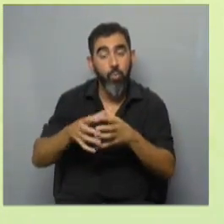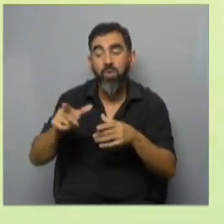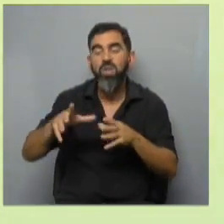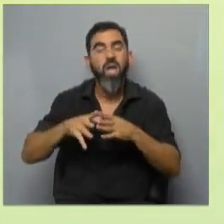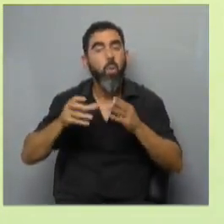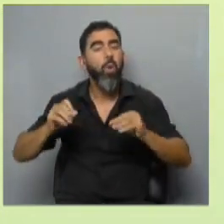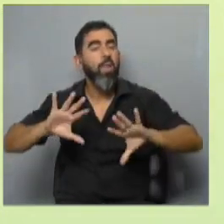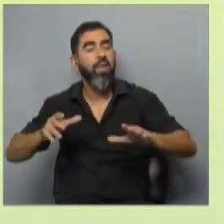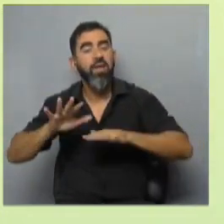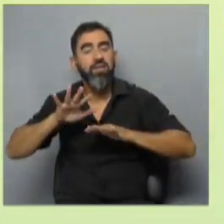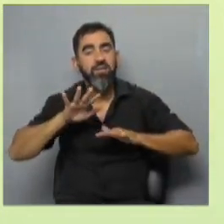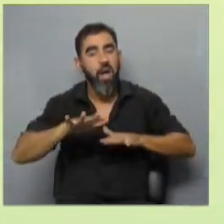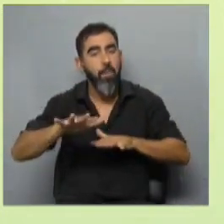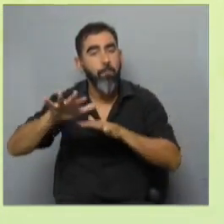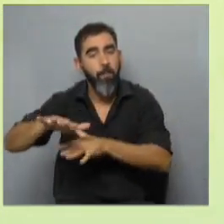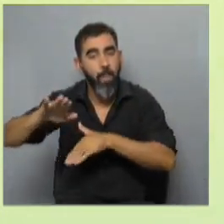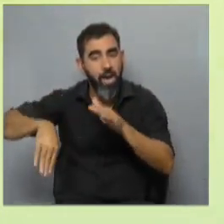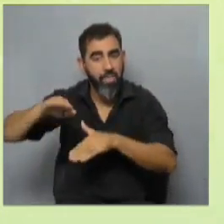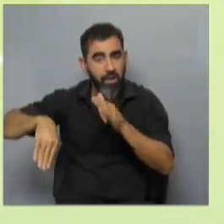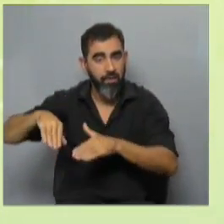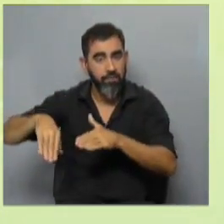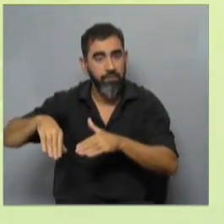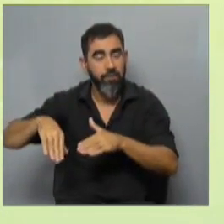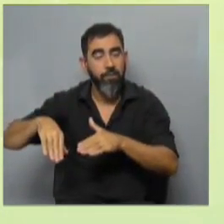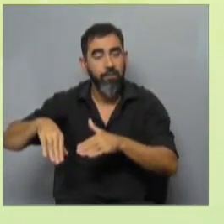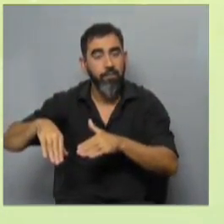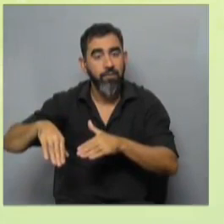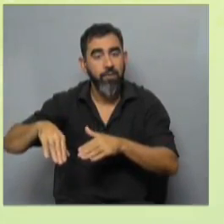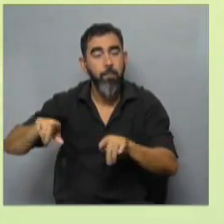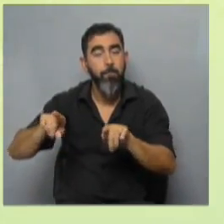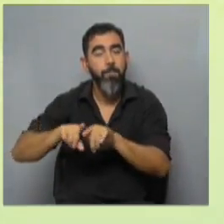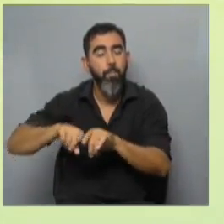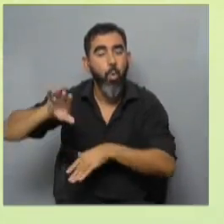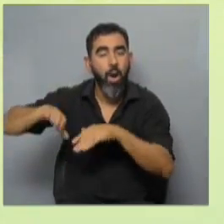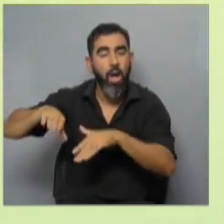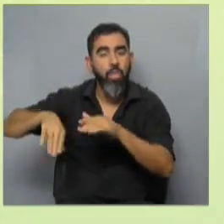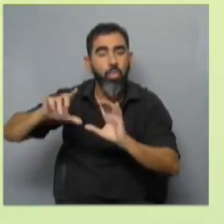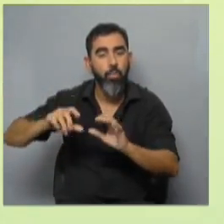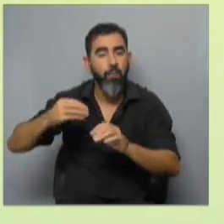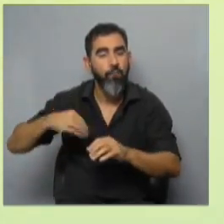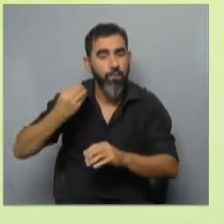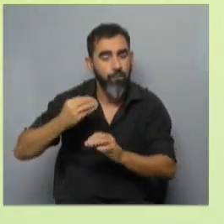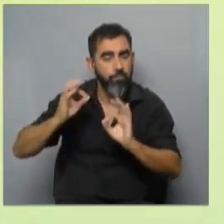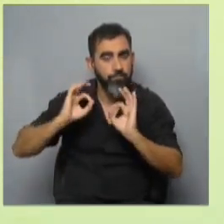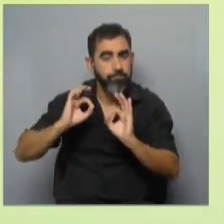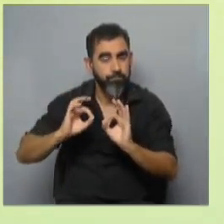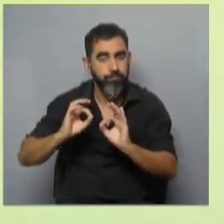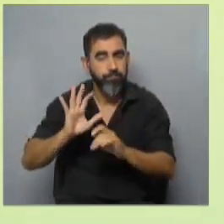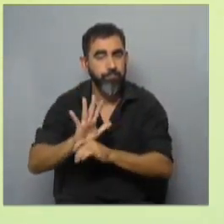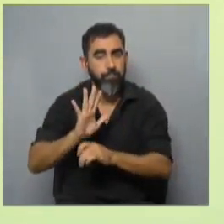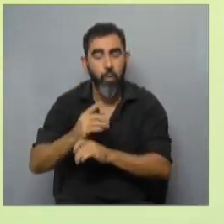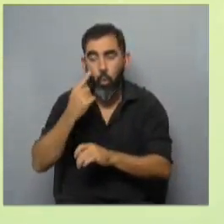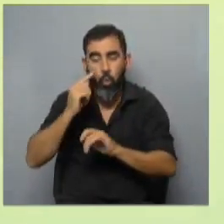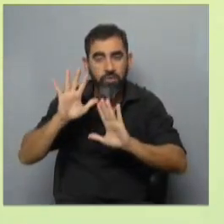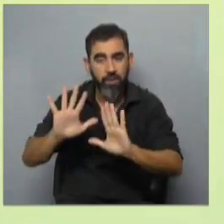con las llamadas sobre todo es el mantener el candombe vivo y el candombe como nosotros